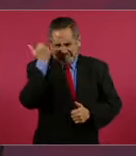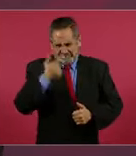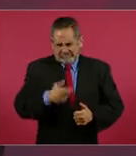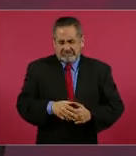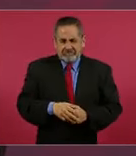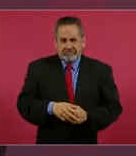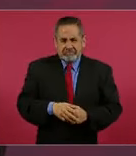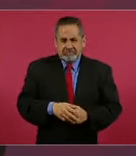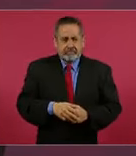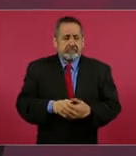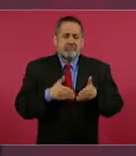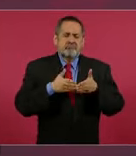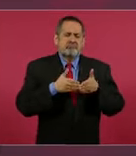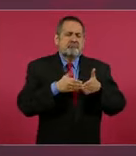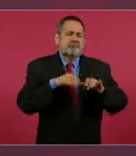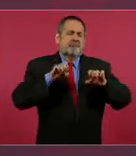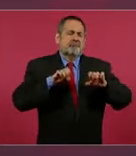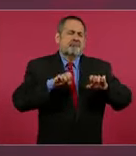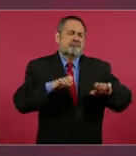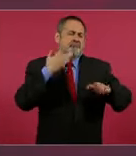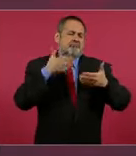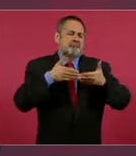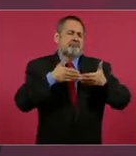Andan allá en sus yates.